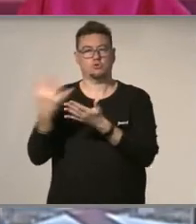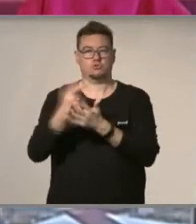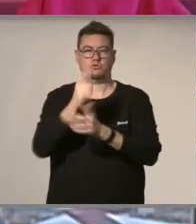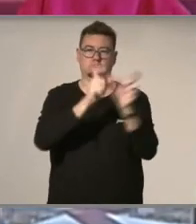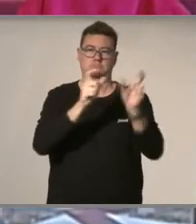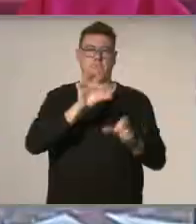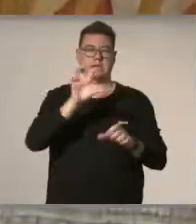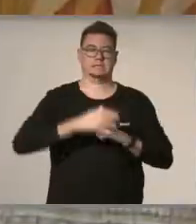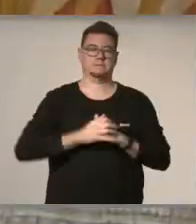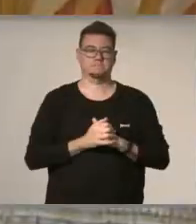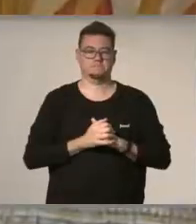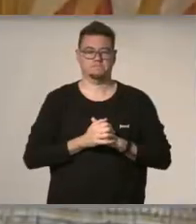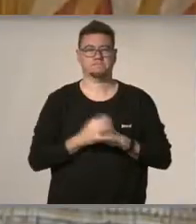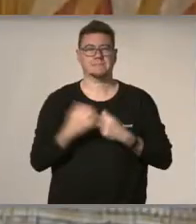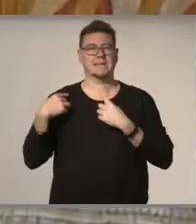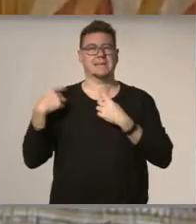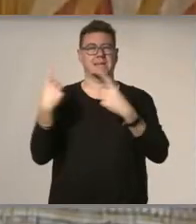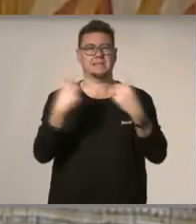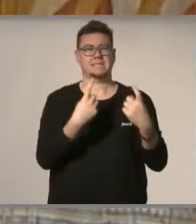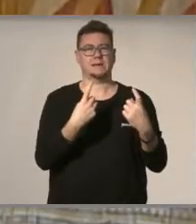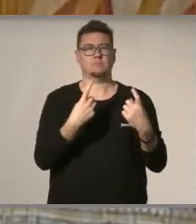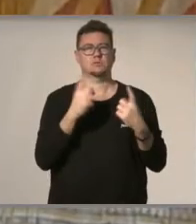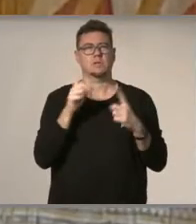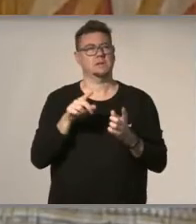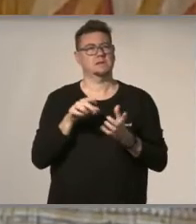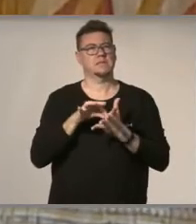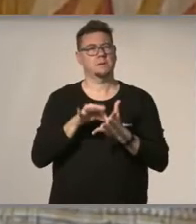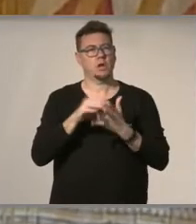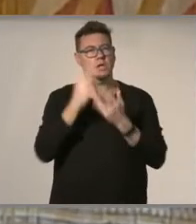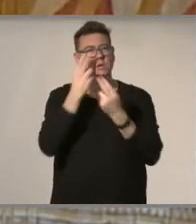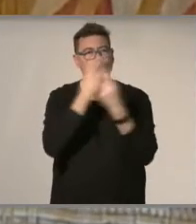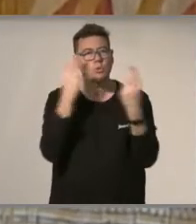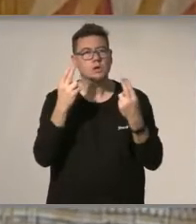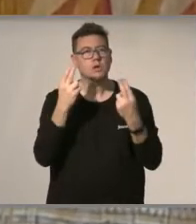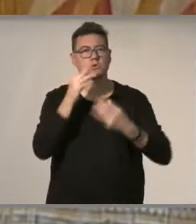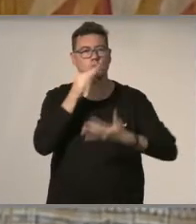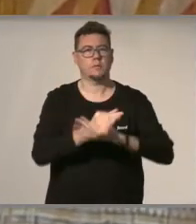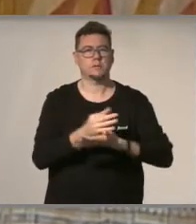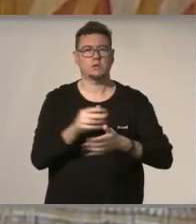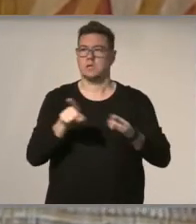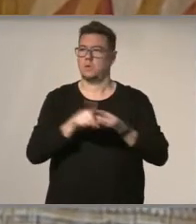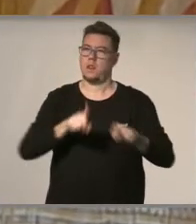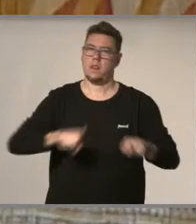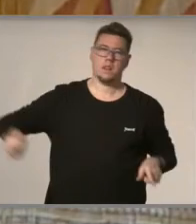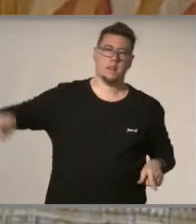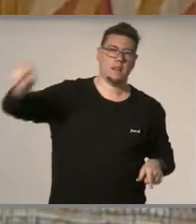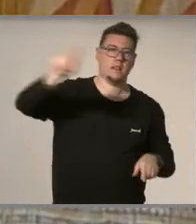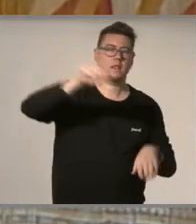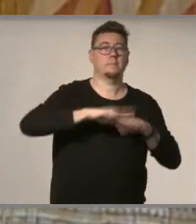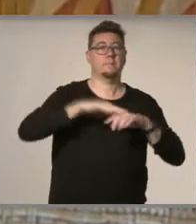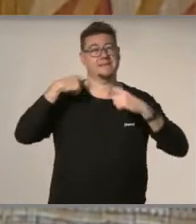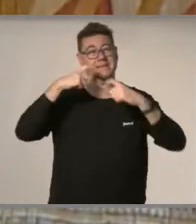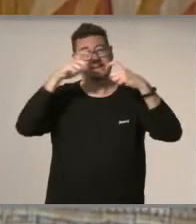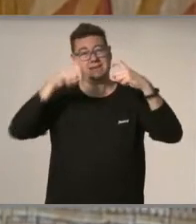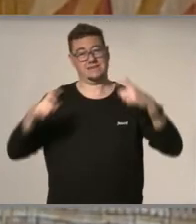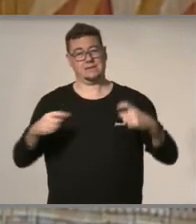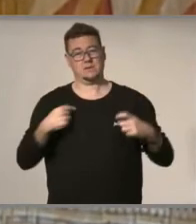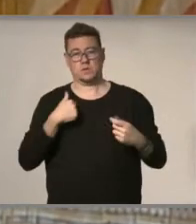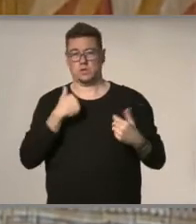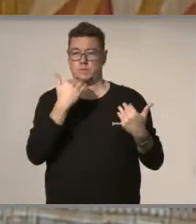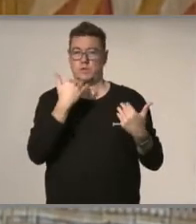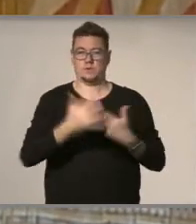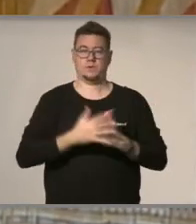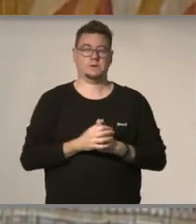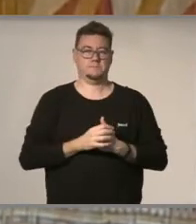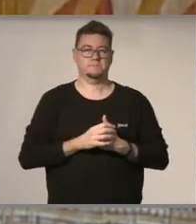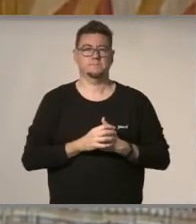país. Necesitamos servidores públicos comprometidos como vosotros para salir de esta crisis cuanto antes en su triple vertiente,